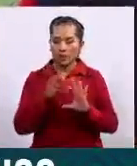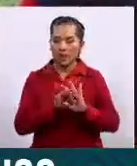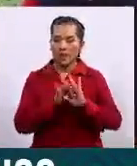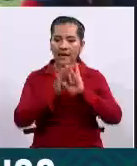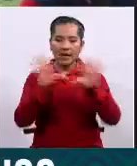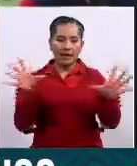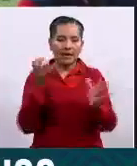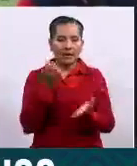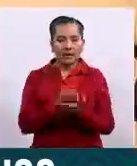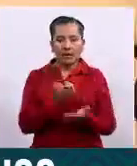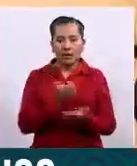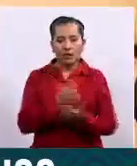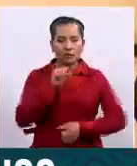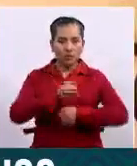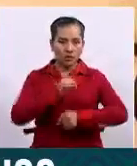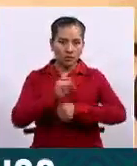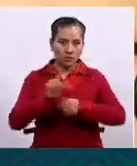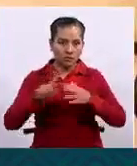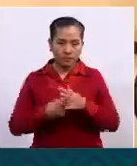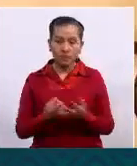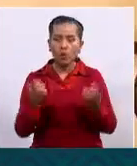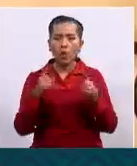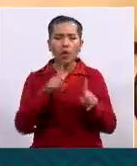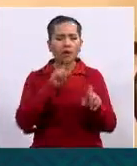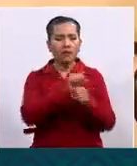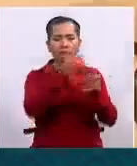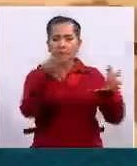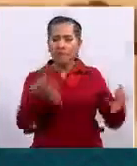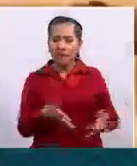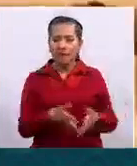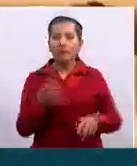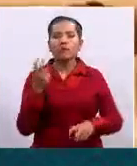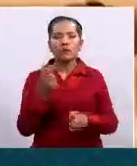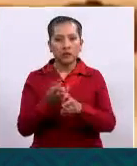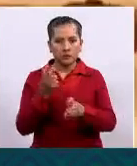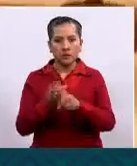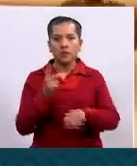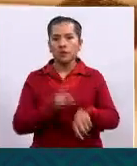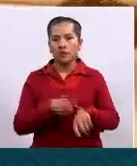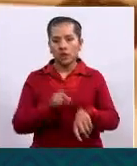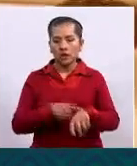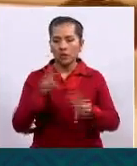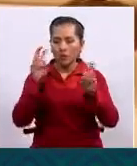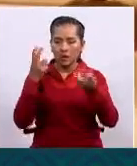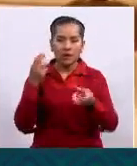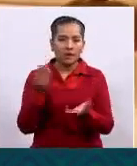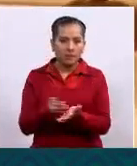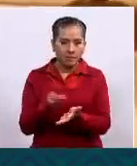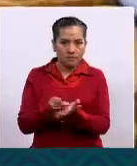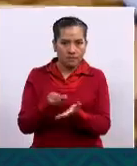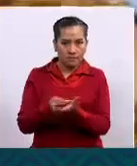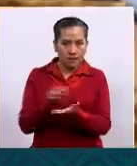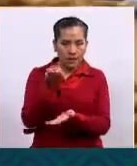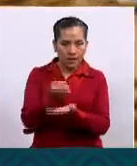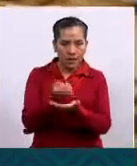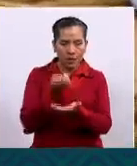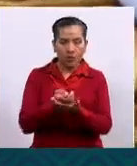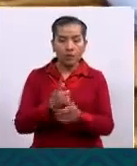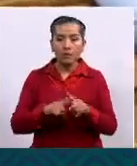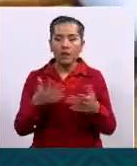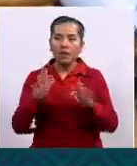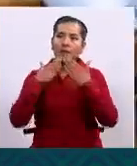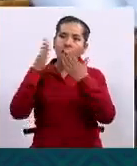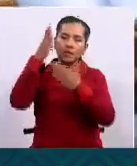reactivación económica. Realmente en la pandemia hemos pasado momentos muy difíciles de temas económicos. Gracias a Dios,